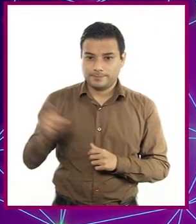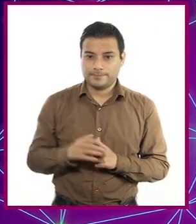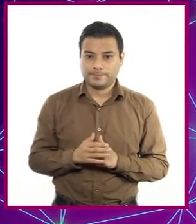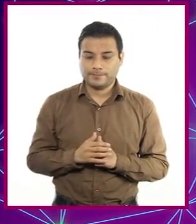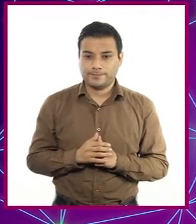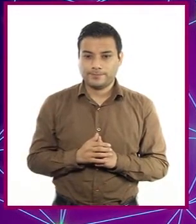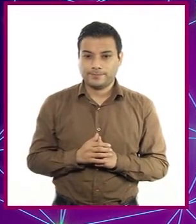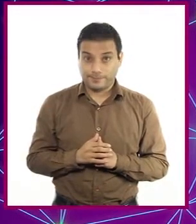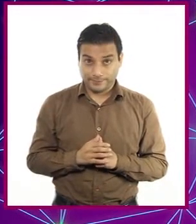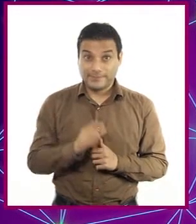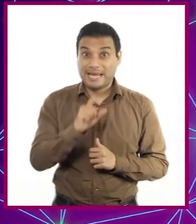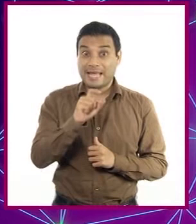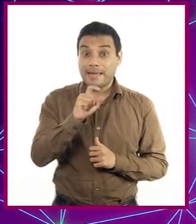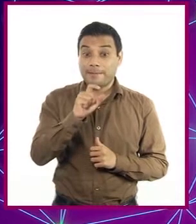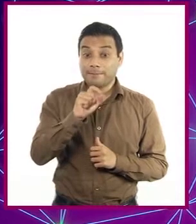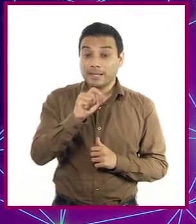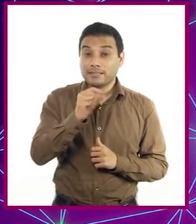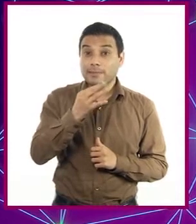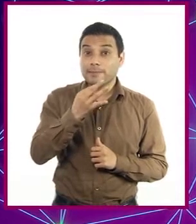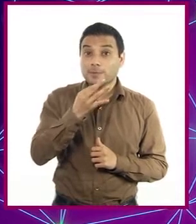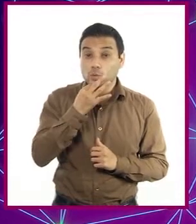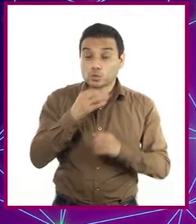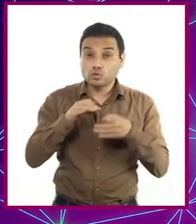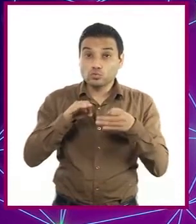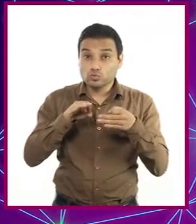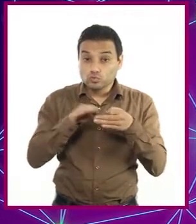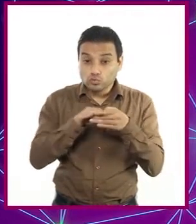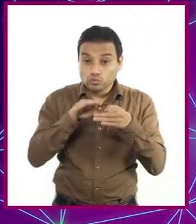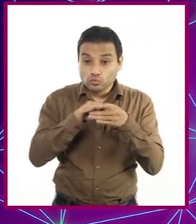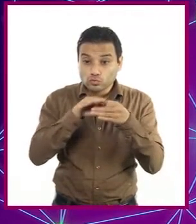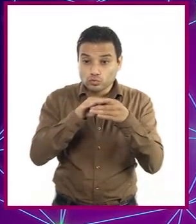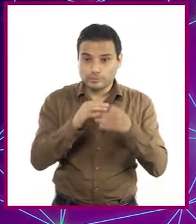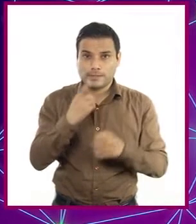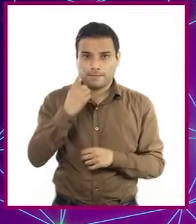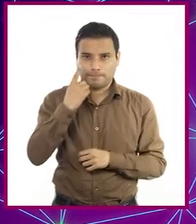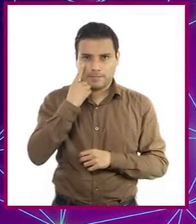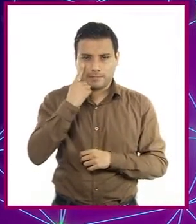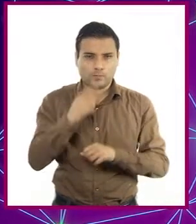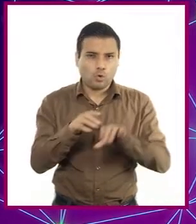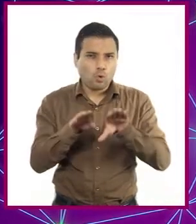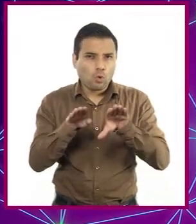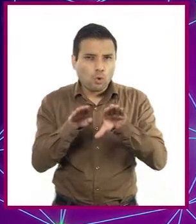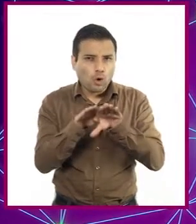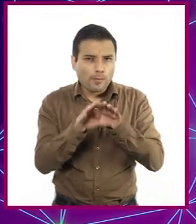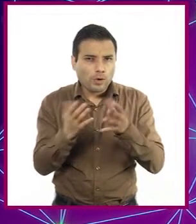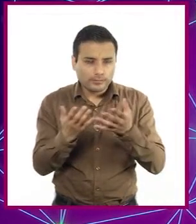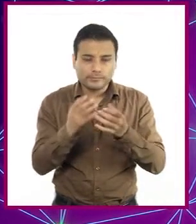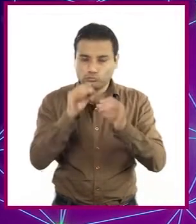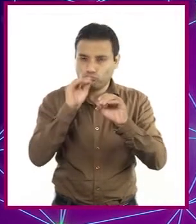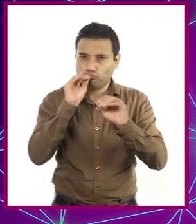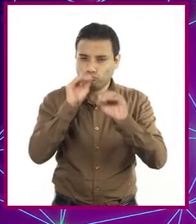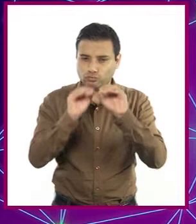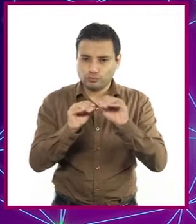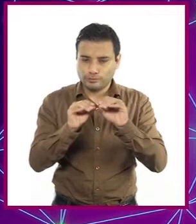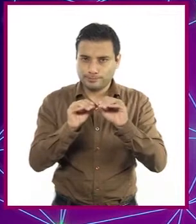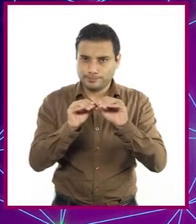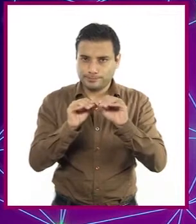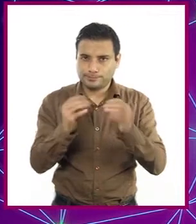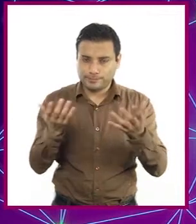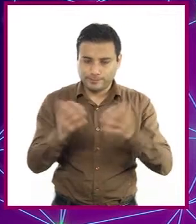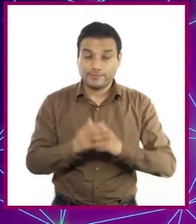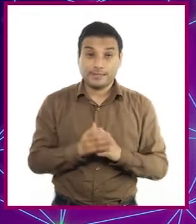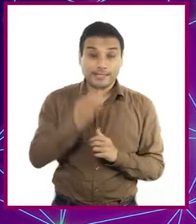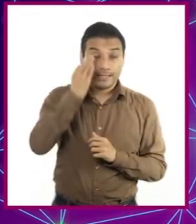en lapsos de 20 minutos, encontraremos las longitudes de calado en esos lapsos de 20 minutos, multiplicando